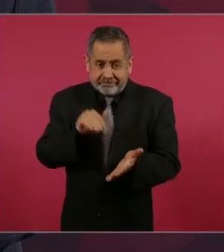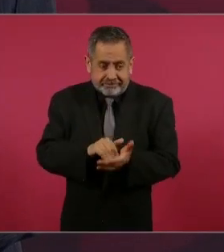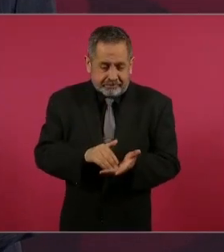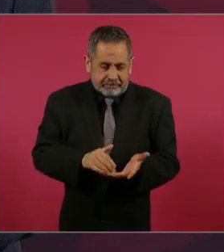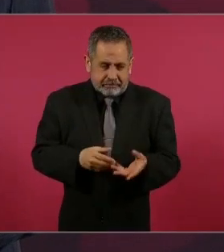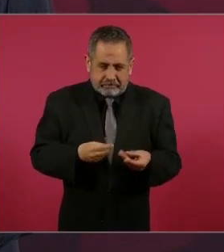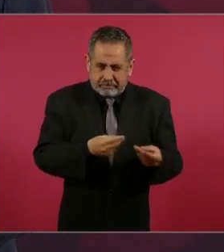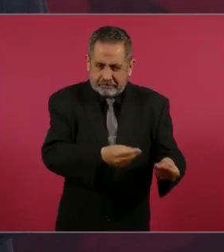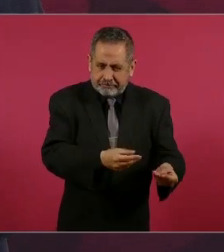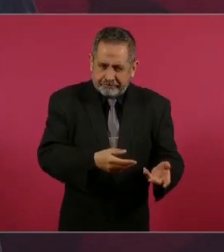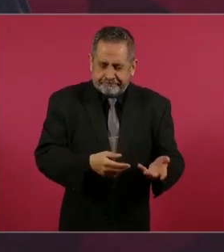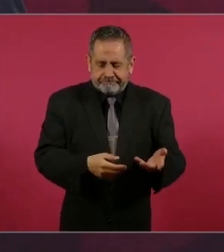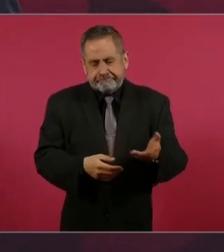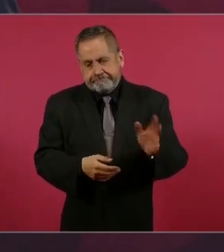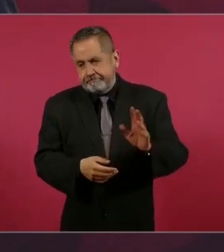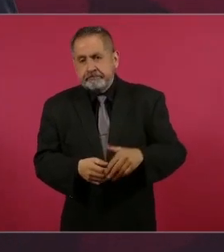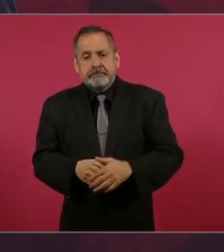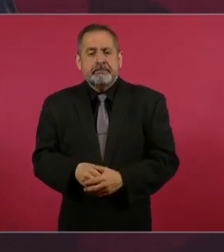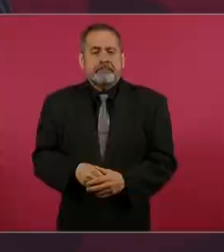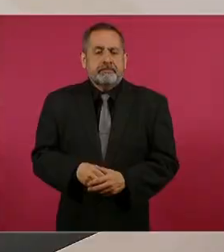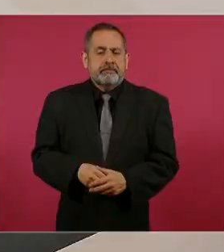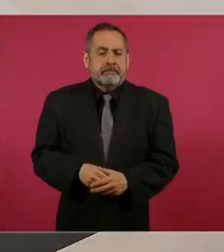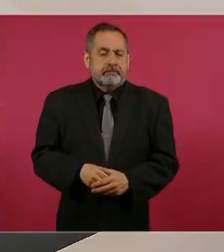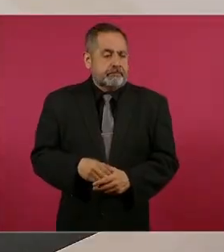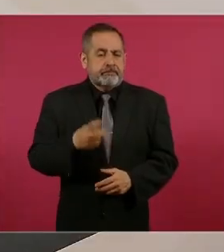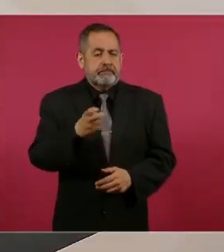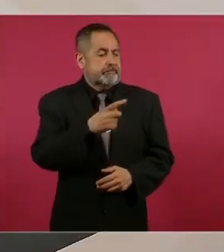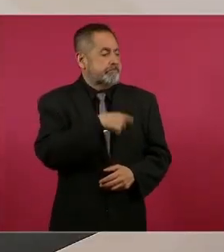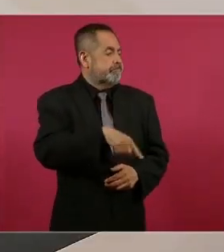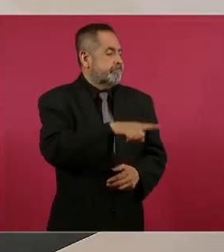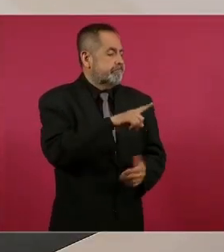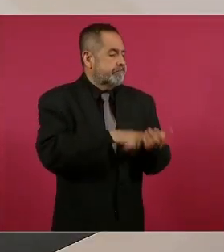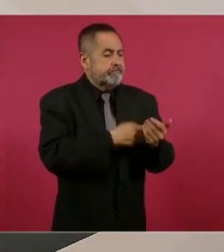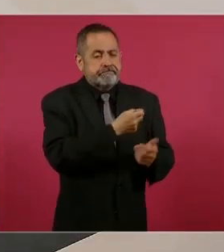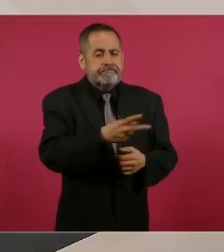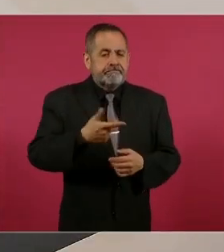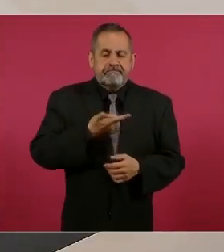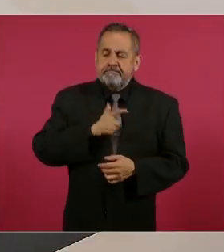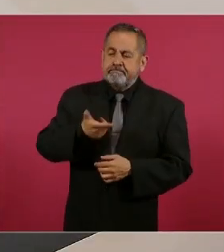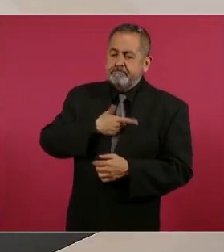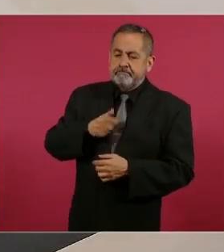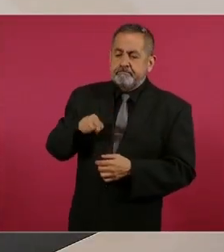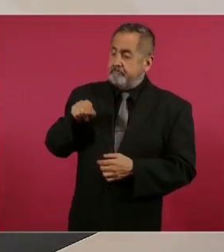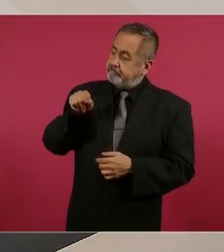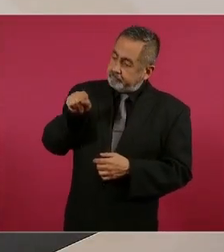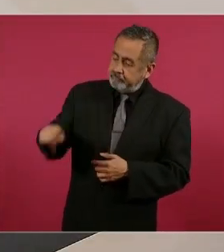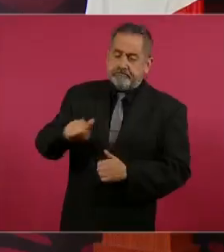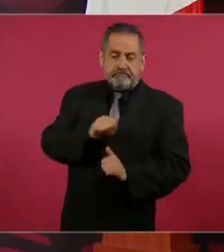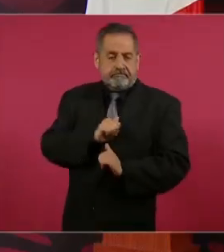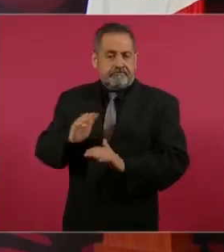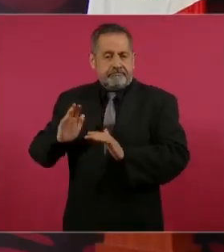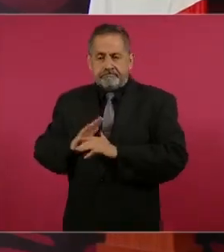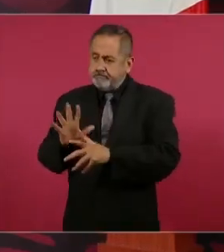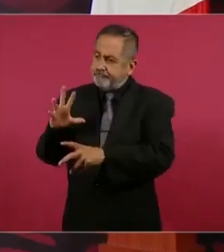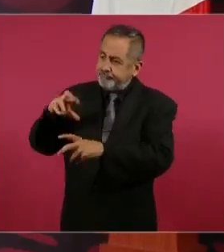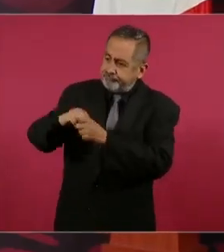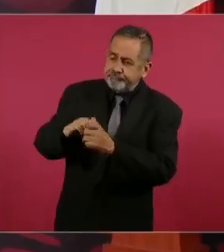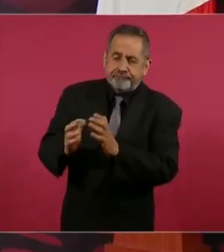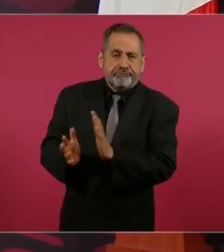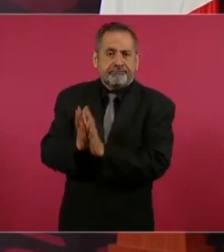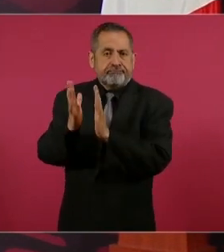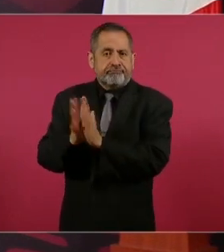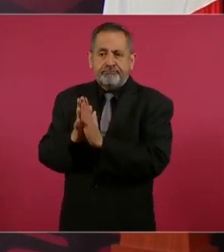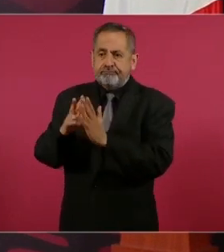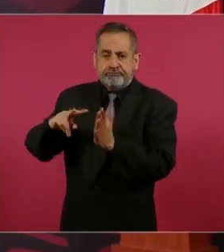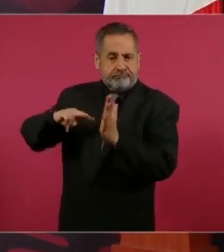Entonces yo entiendo que no les guste que participe el ejército,